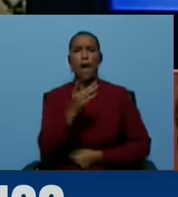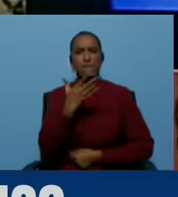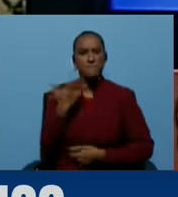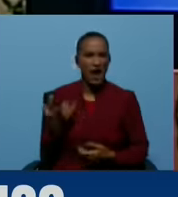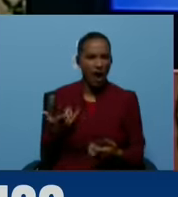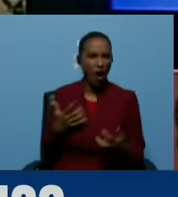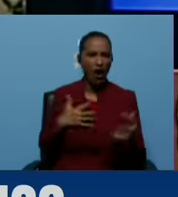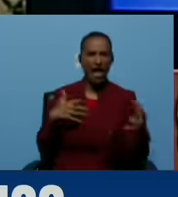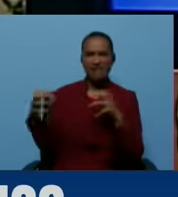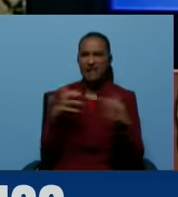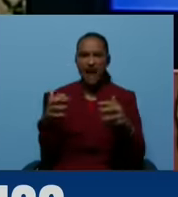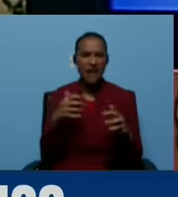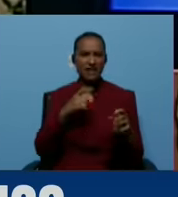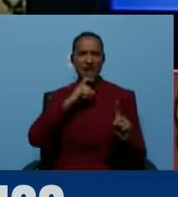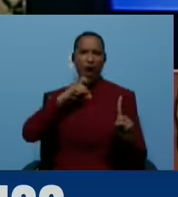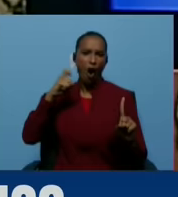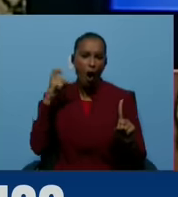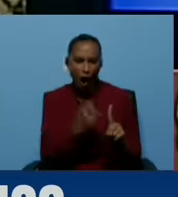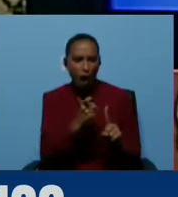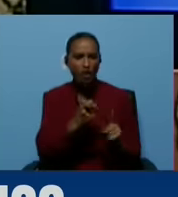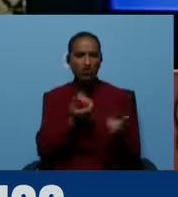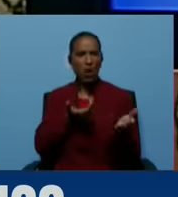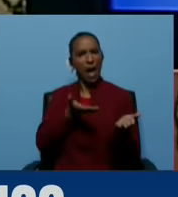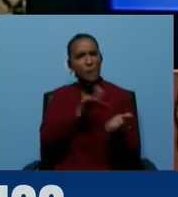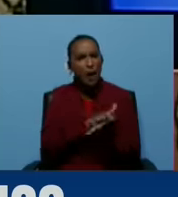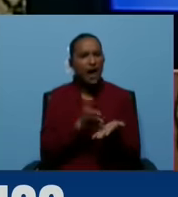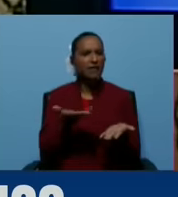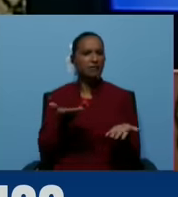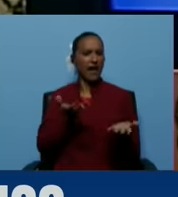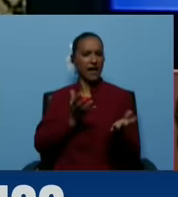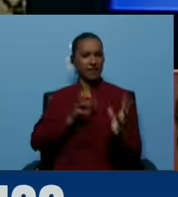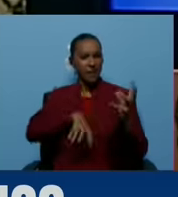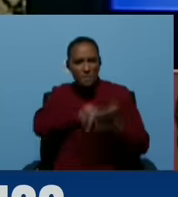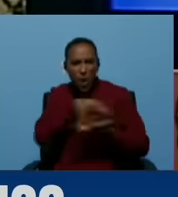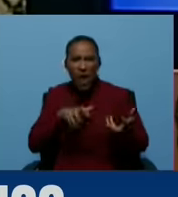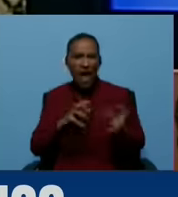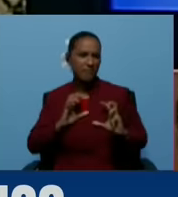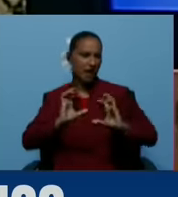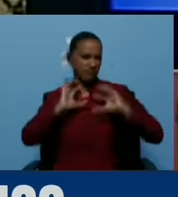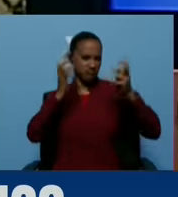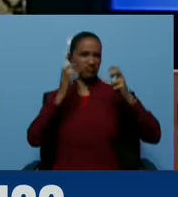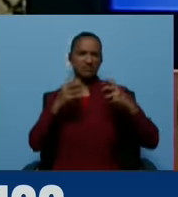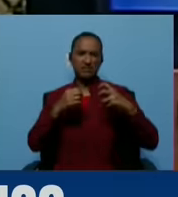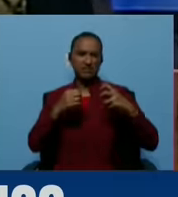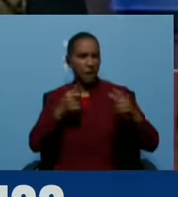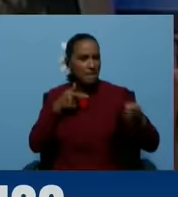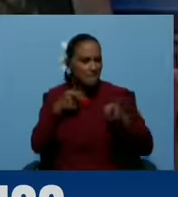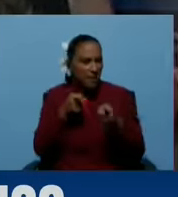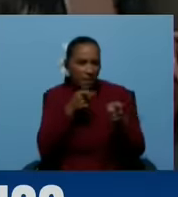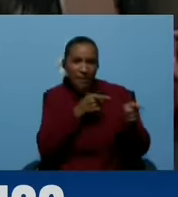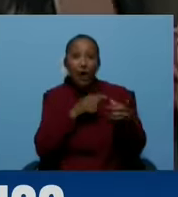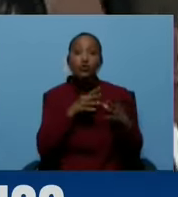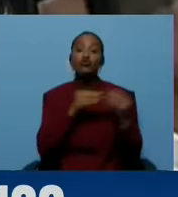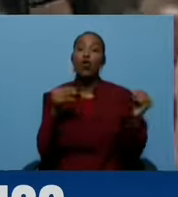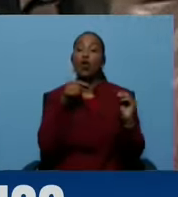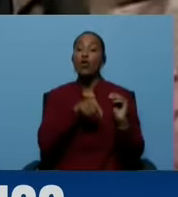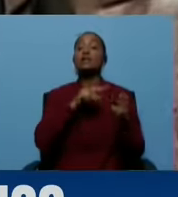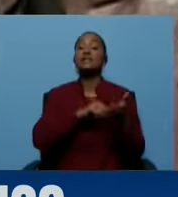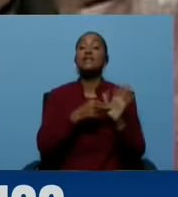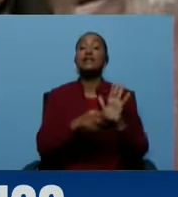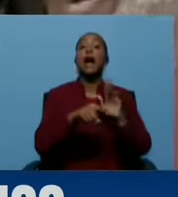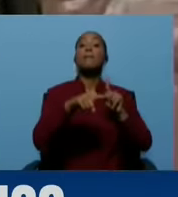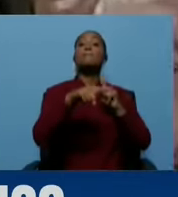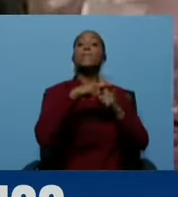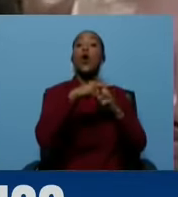frente al amor el odio, frente al amor la violencia, que es lo que favorecen y predominan.